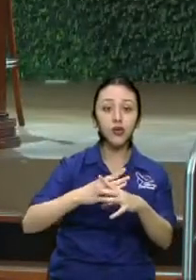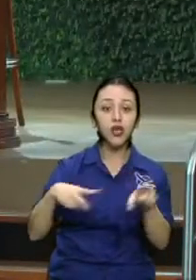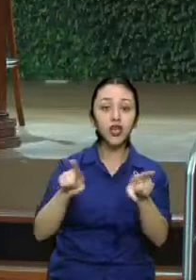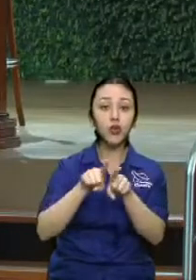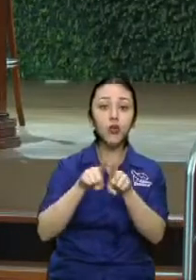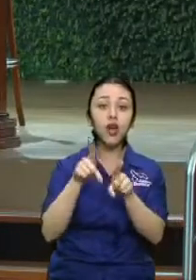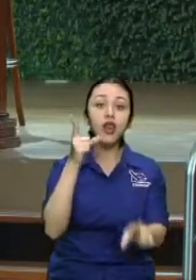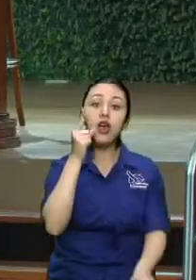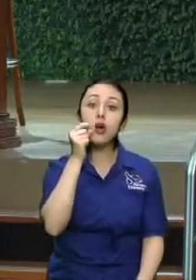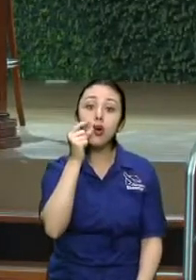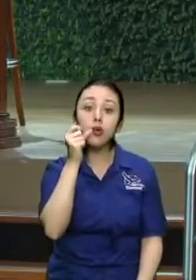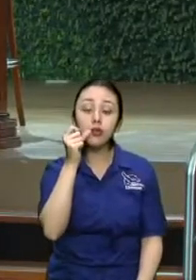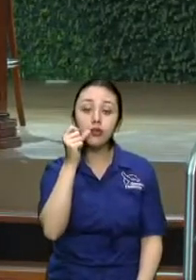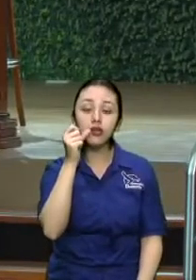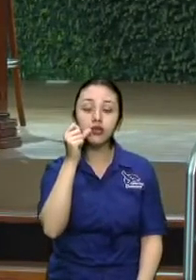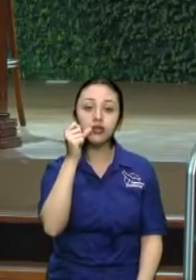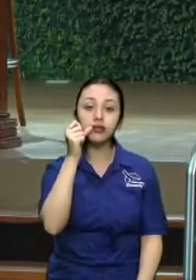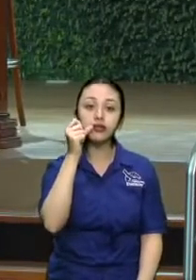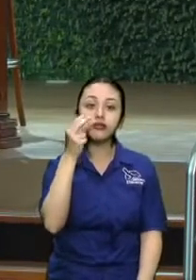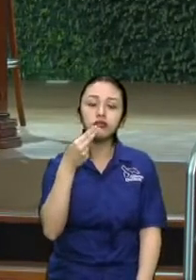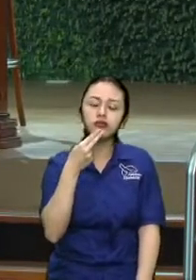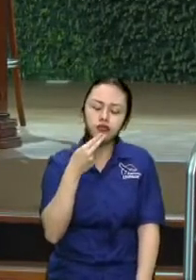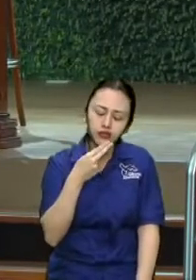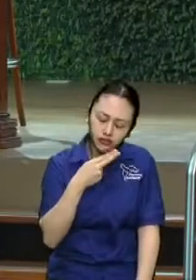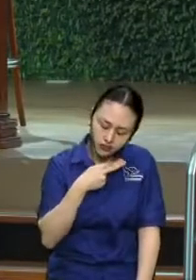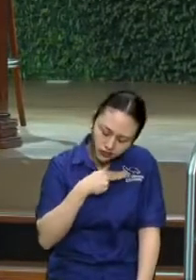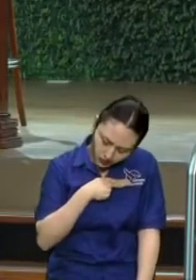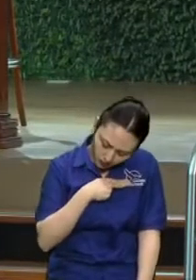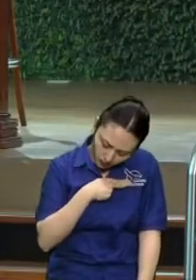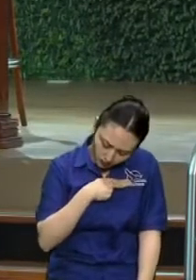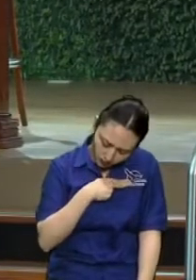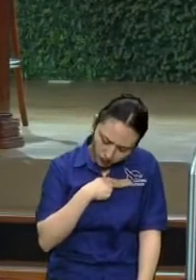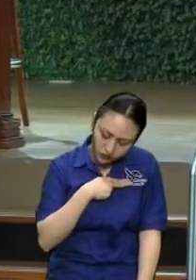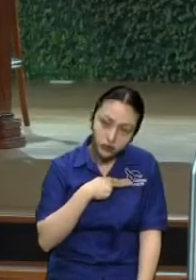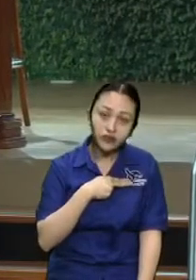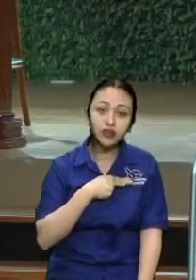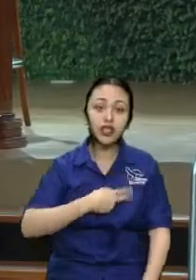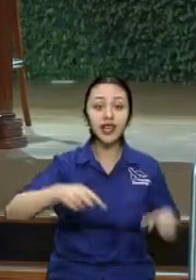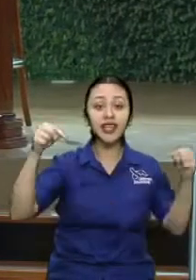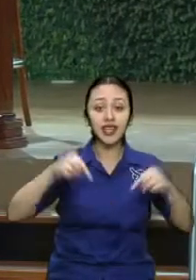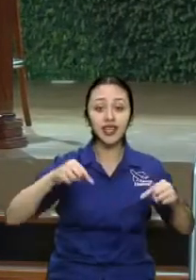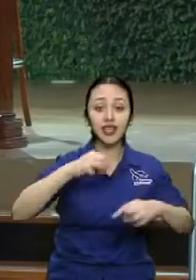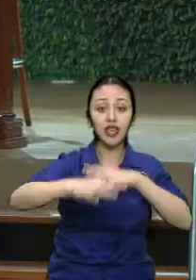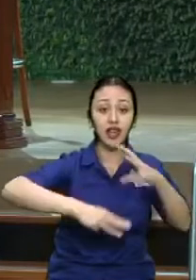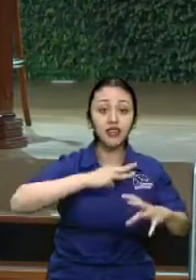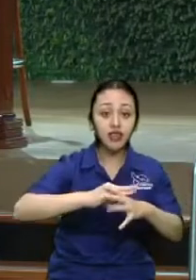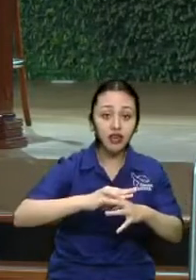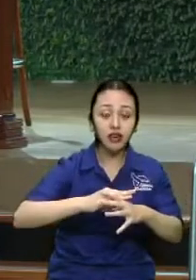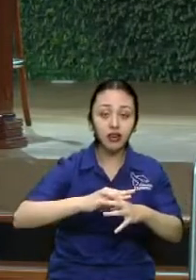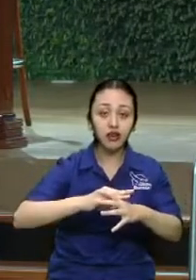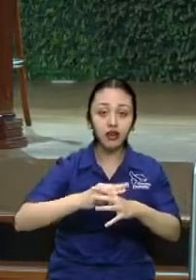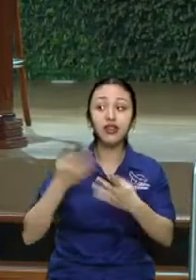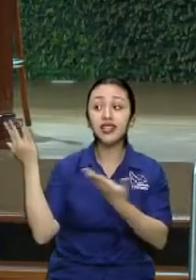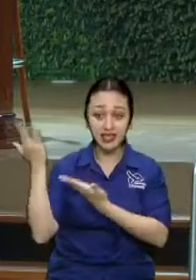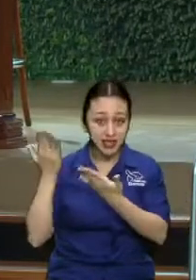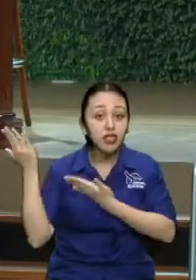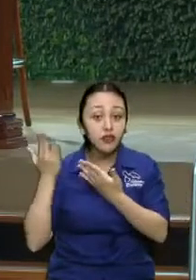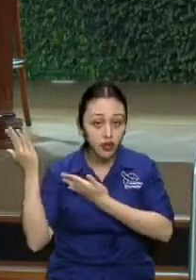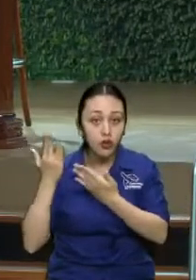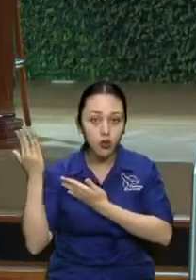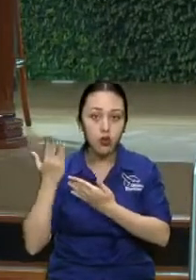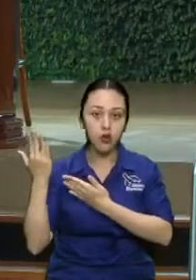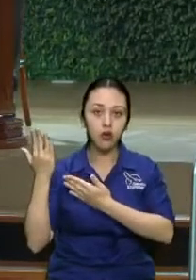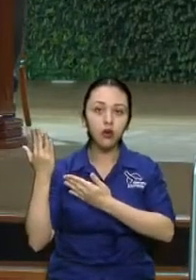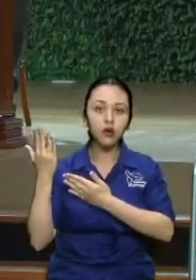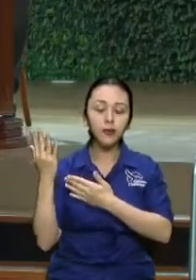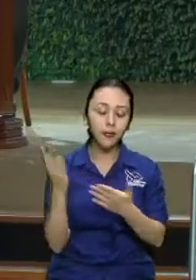Se hizo el menor. Y cuando llegó acá, se hizo siervo. San Juan capítulo 12 dice que en el